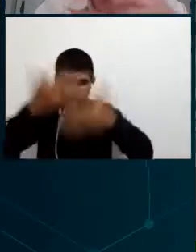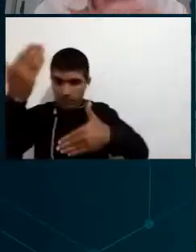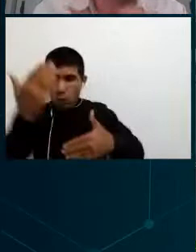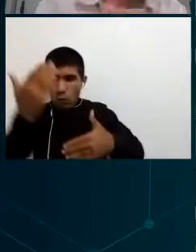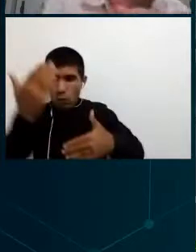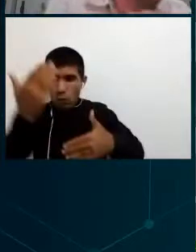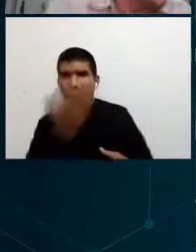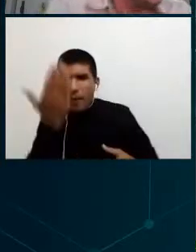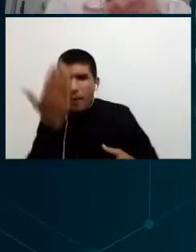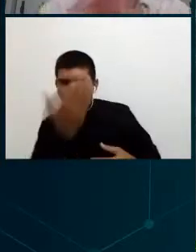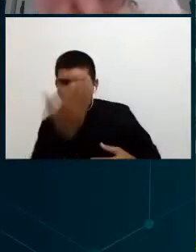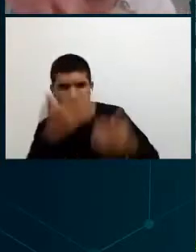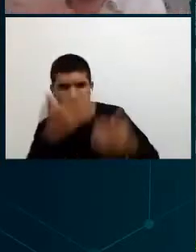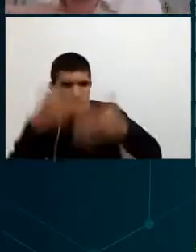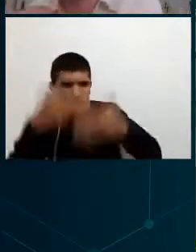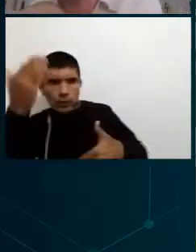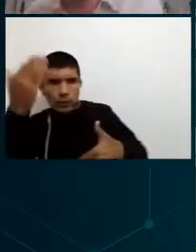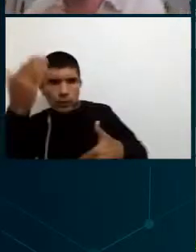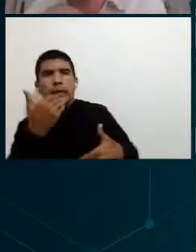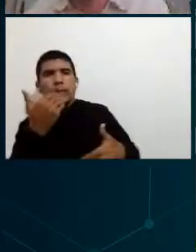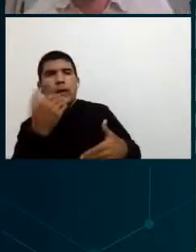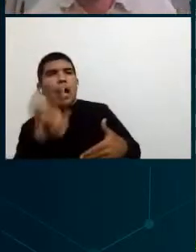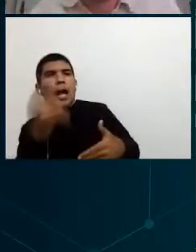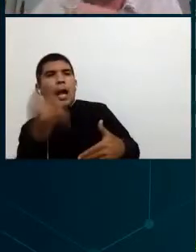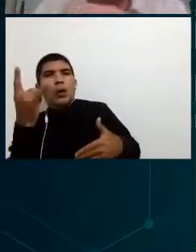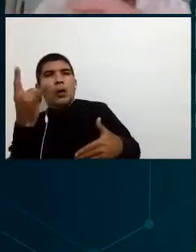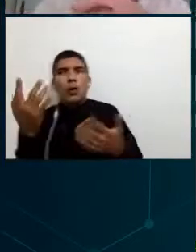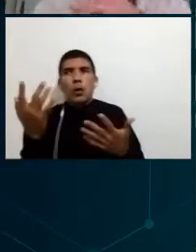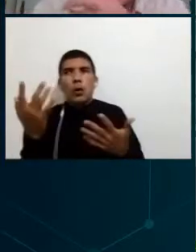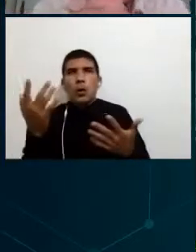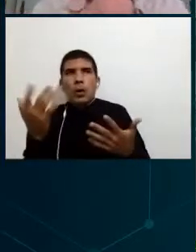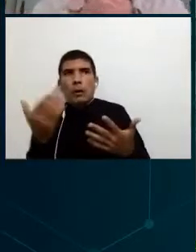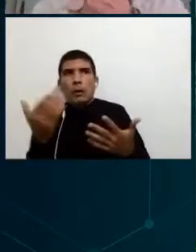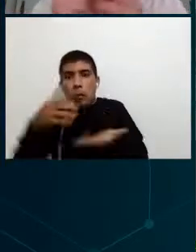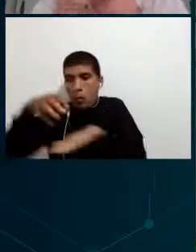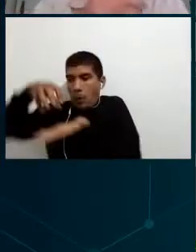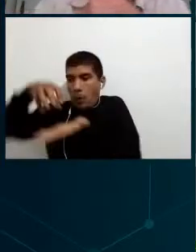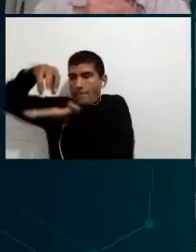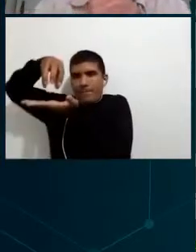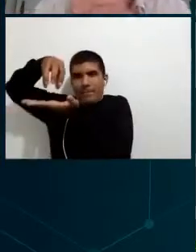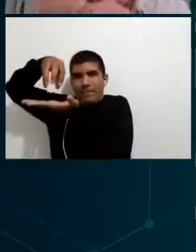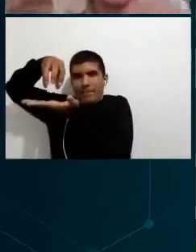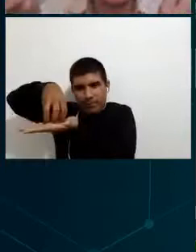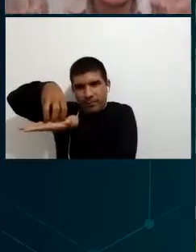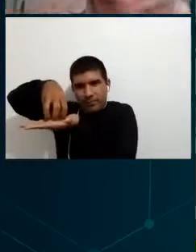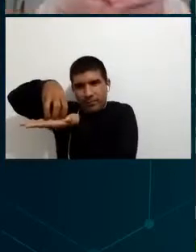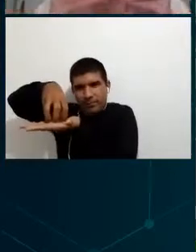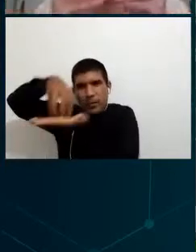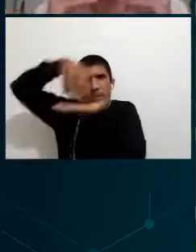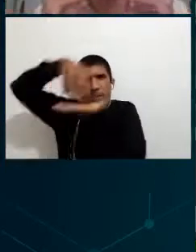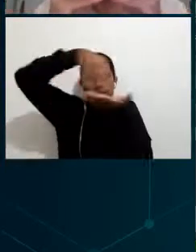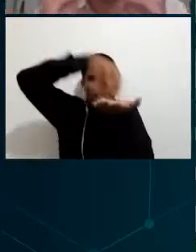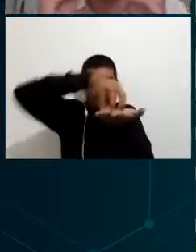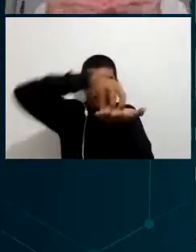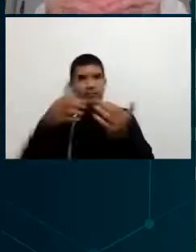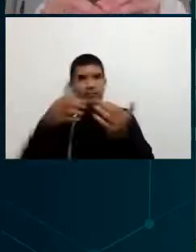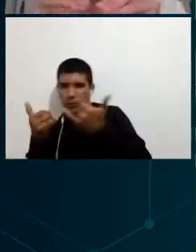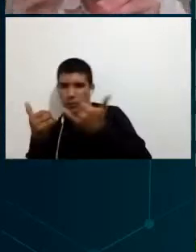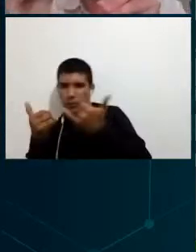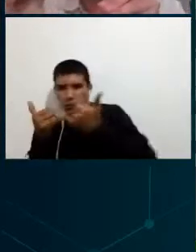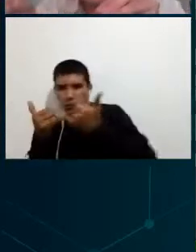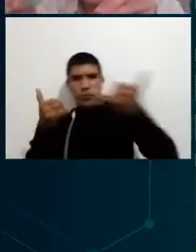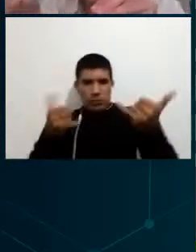MPLS automáticamente cambiaran hacia la ruta 2. Aquí notamos algo bien interesante, y es que cuando los equipos hacen ese